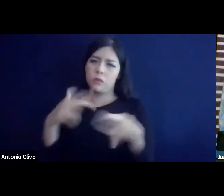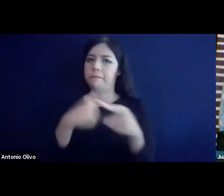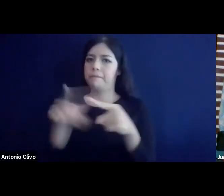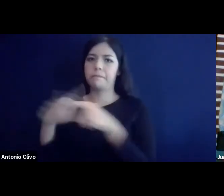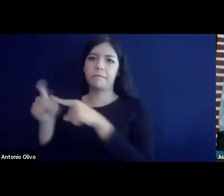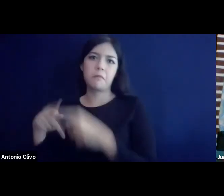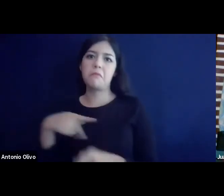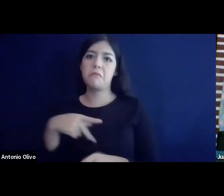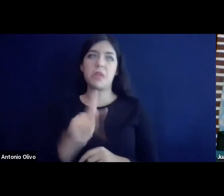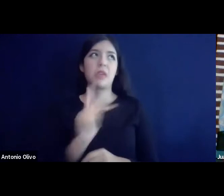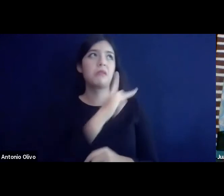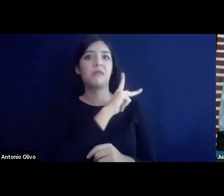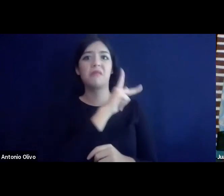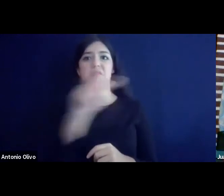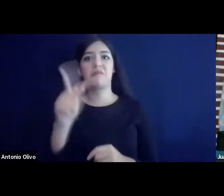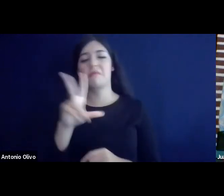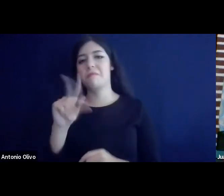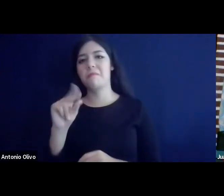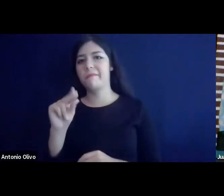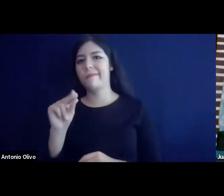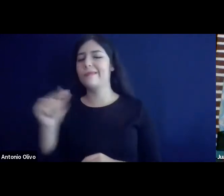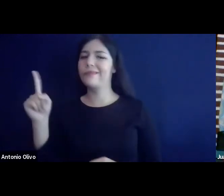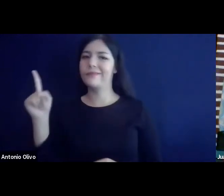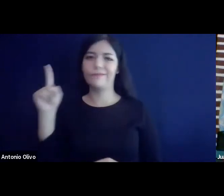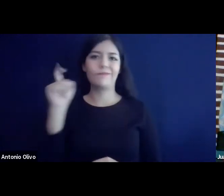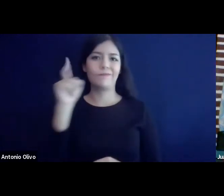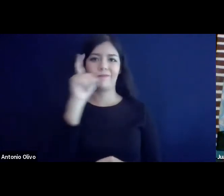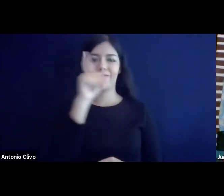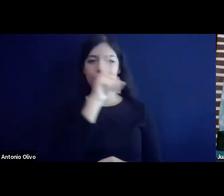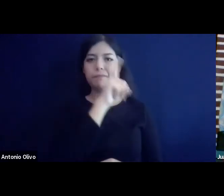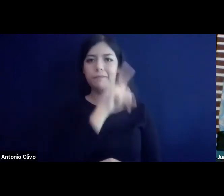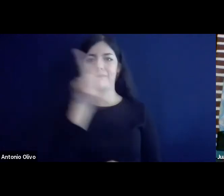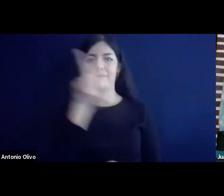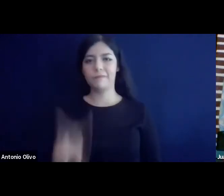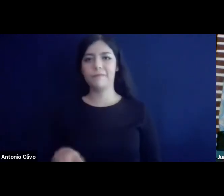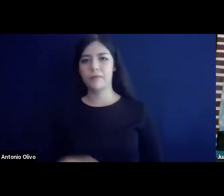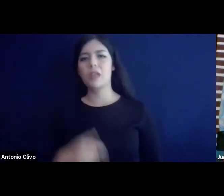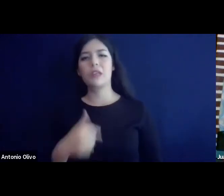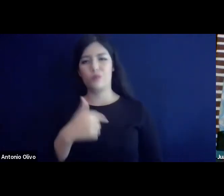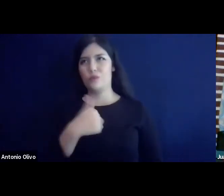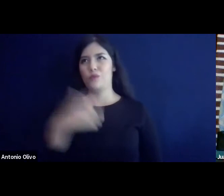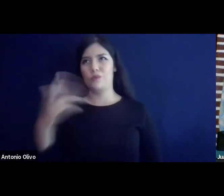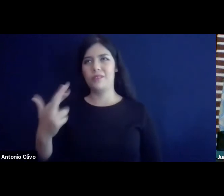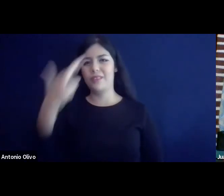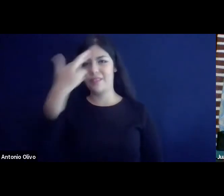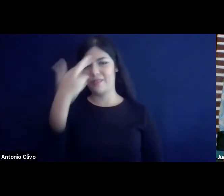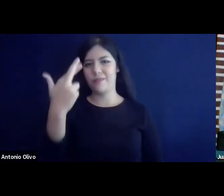aula. Y pasaban cuestión, recuerdo que en alguna ocasión